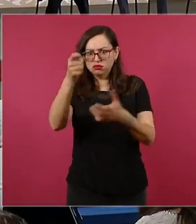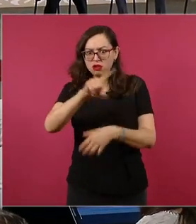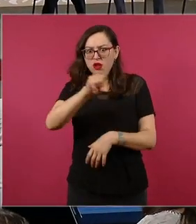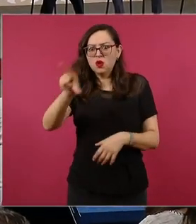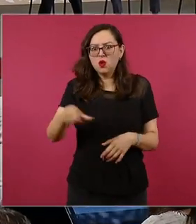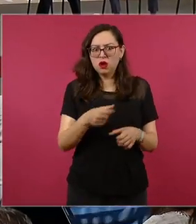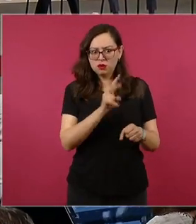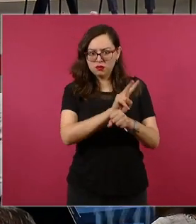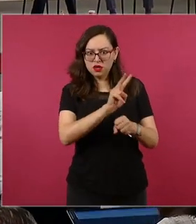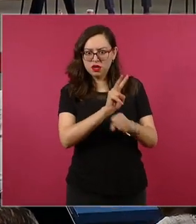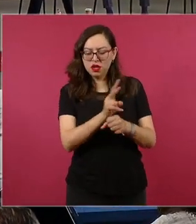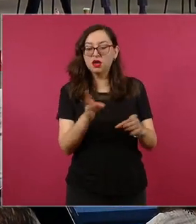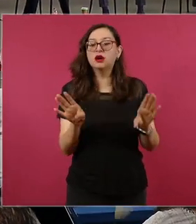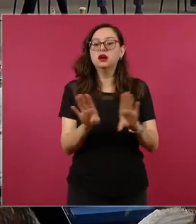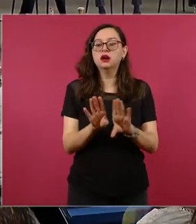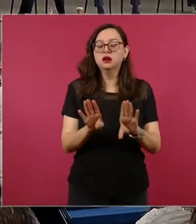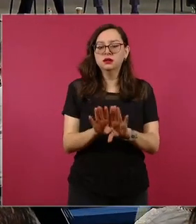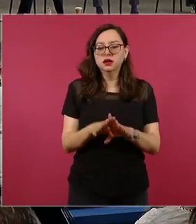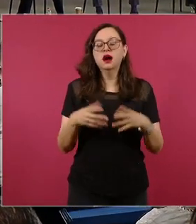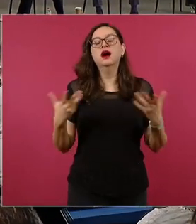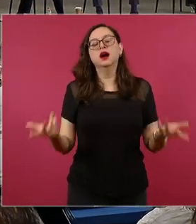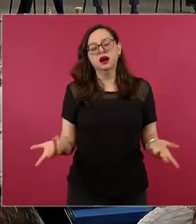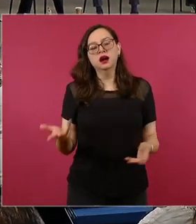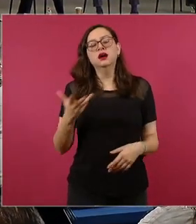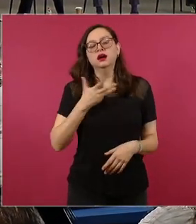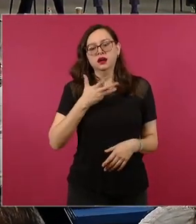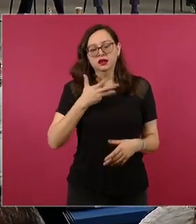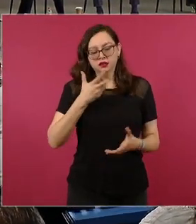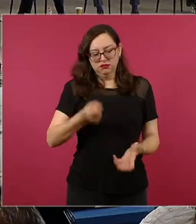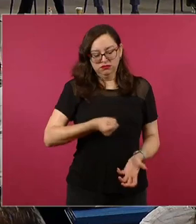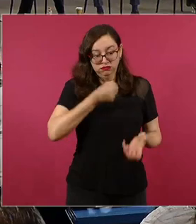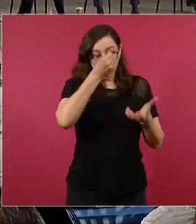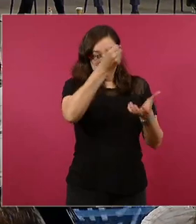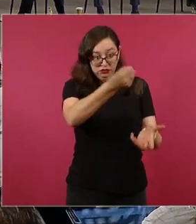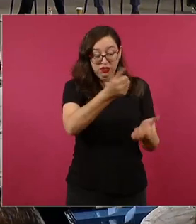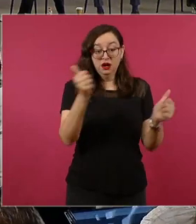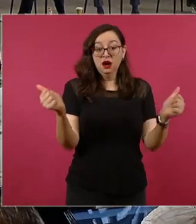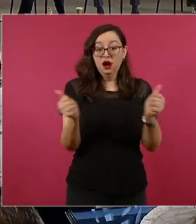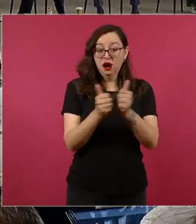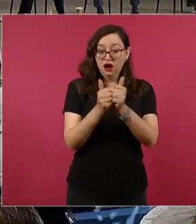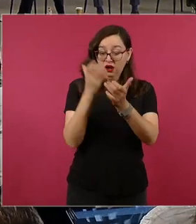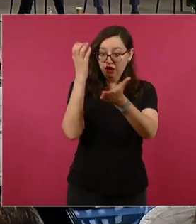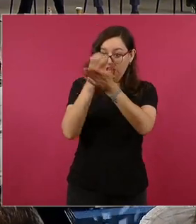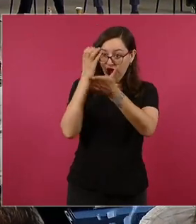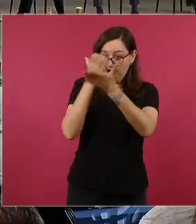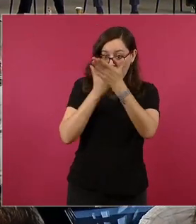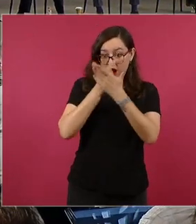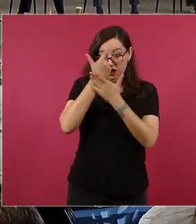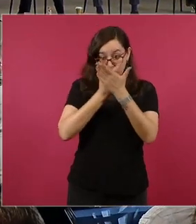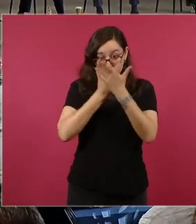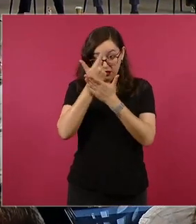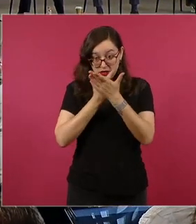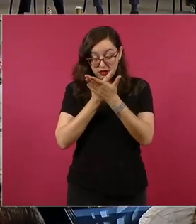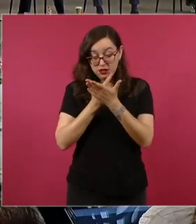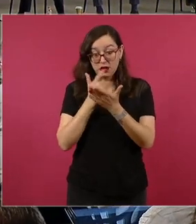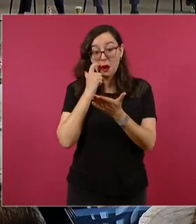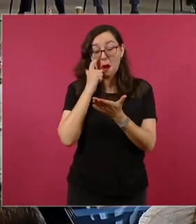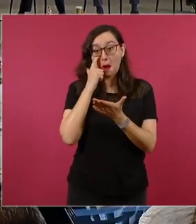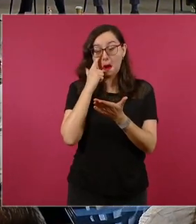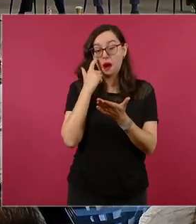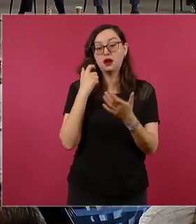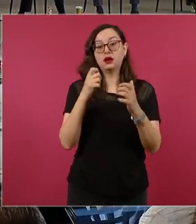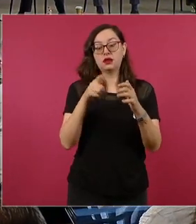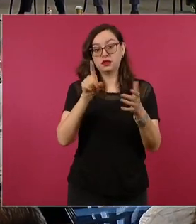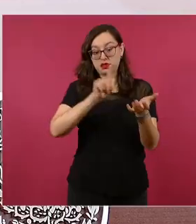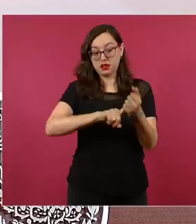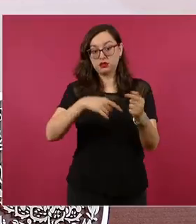de las tarjetas, se entrega este cuadernillo de control de gastos. Es algo que ahí en las